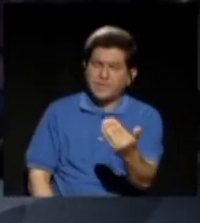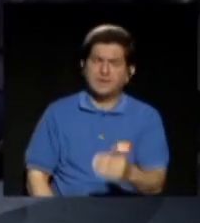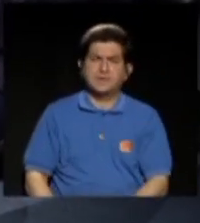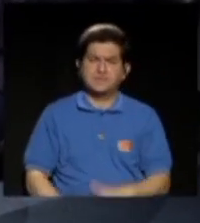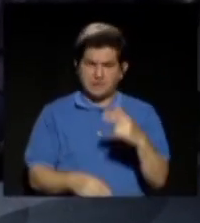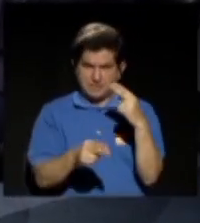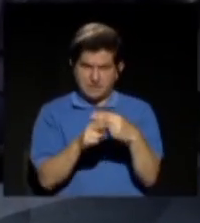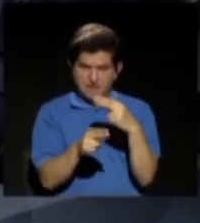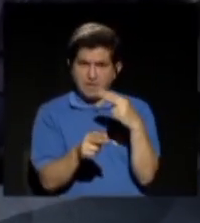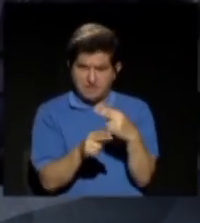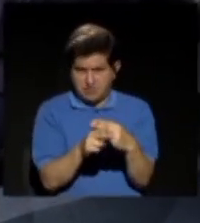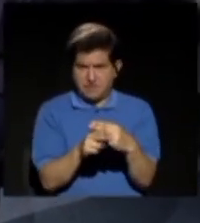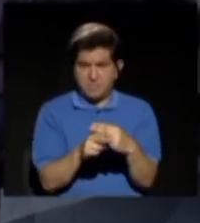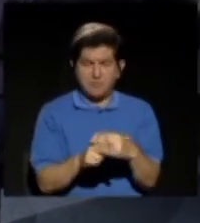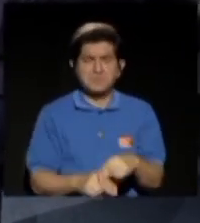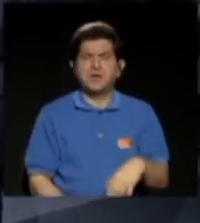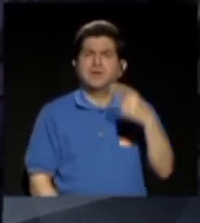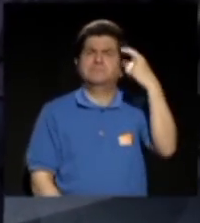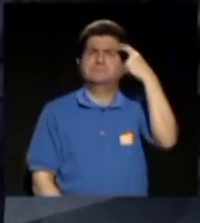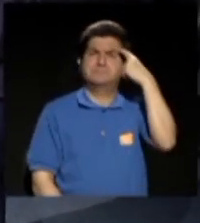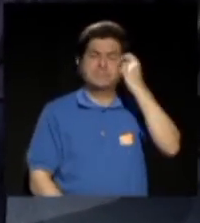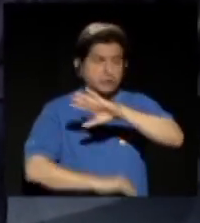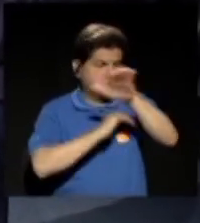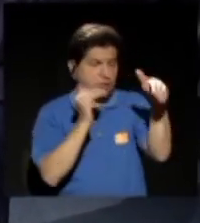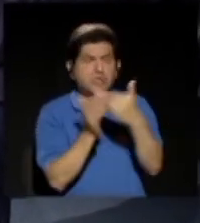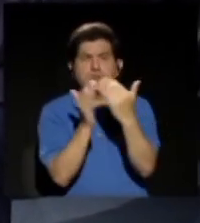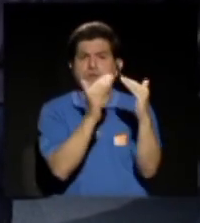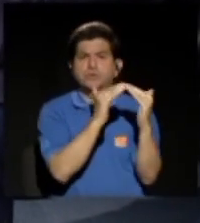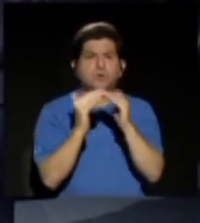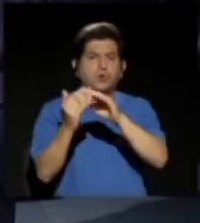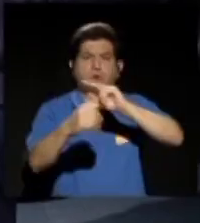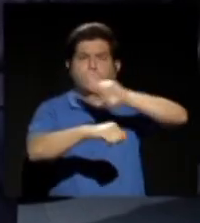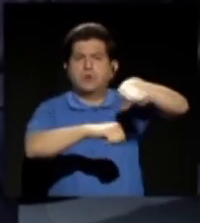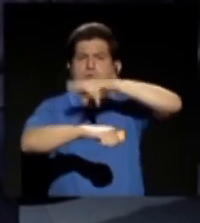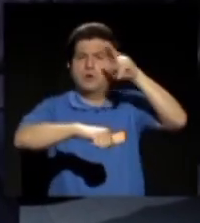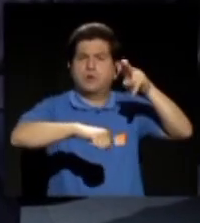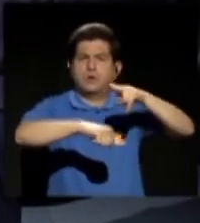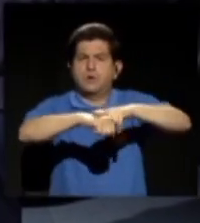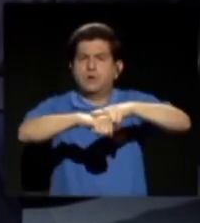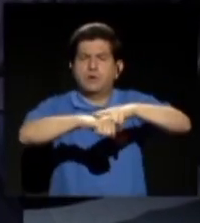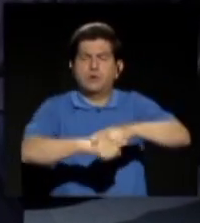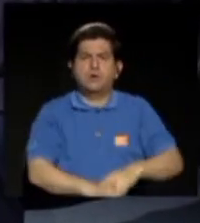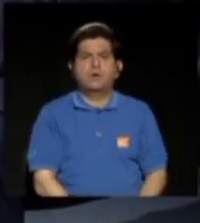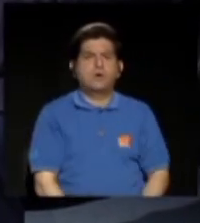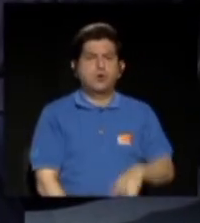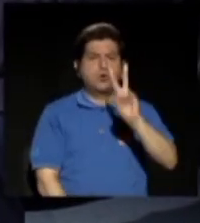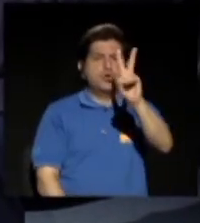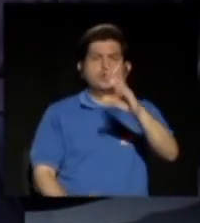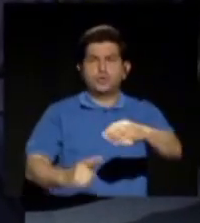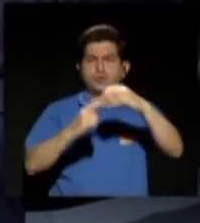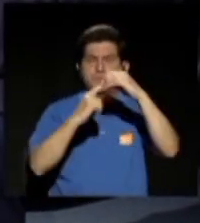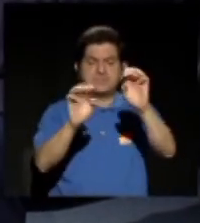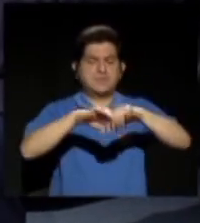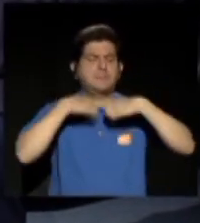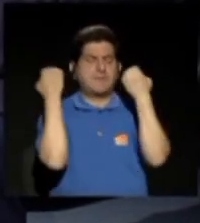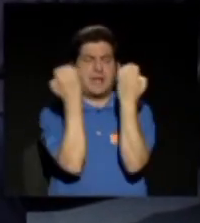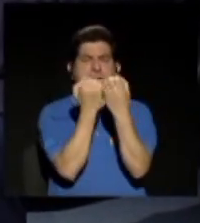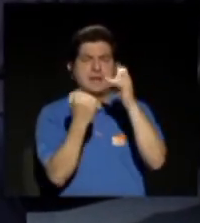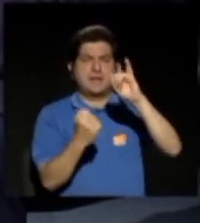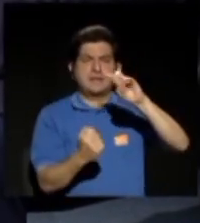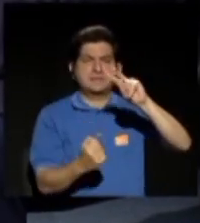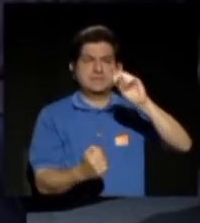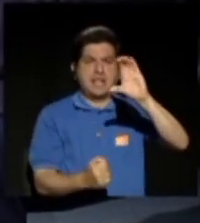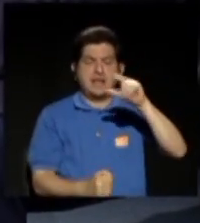nombre de toda la comunidad nacional, a los dos principales equipos del INEC